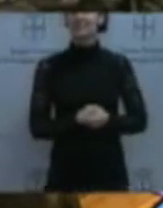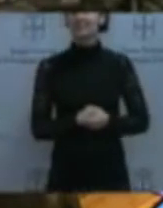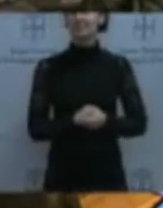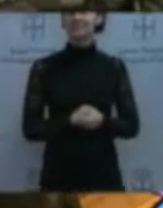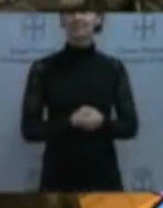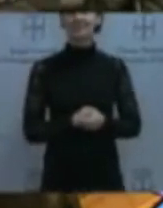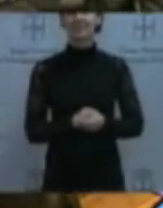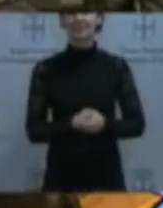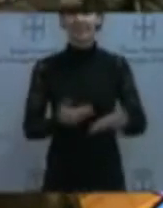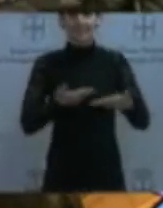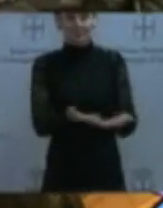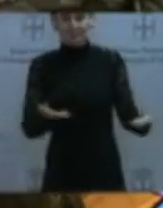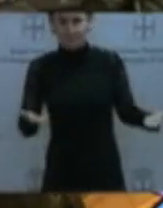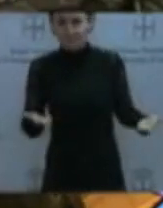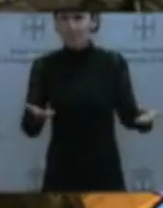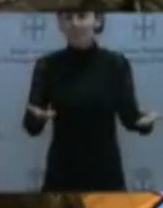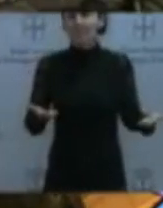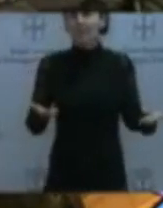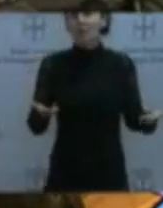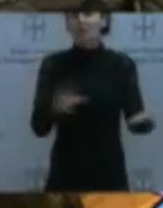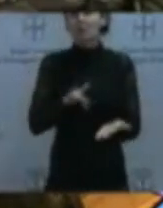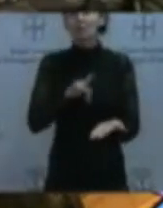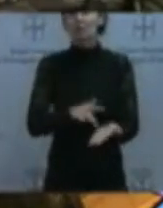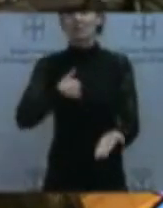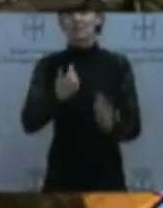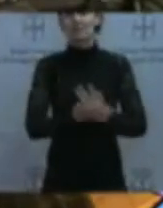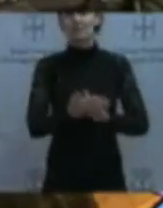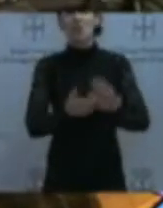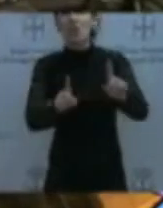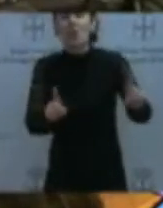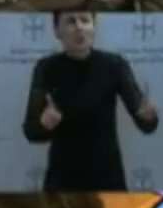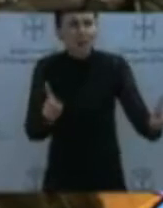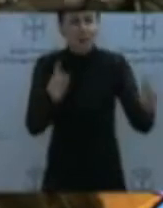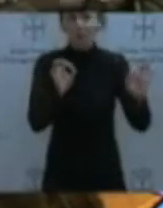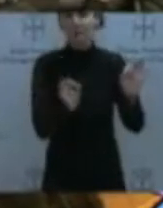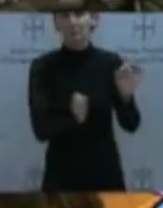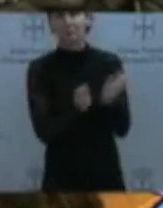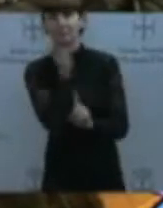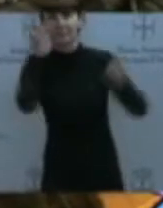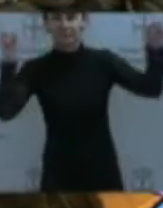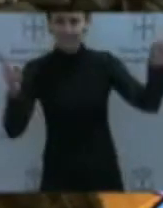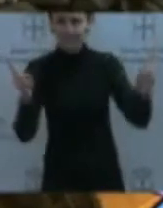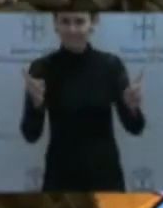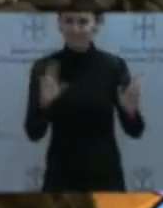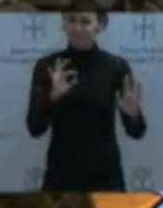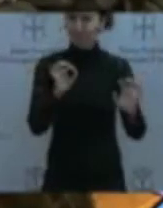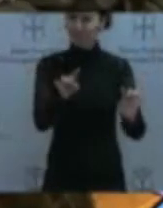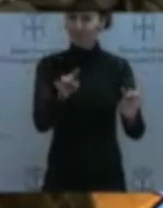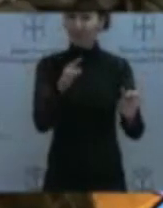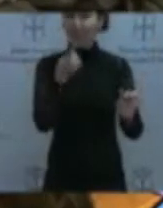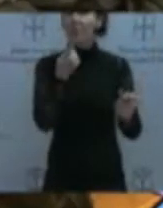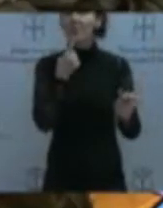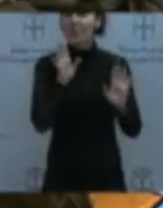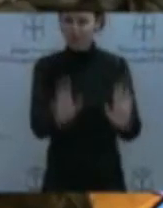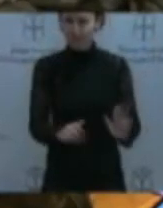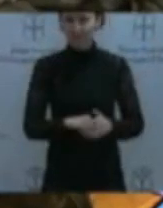Señor León, no se me vaya por las ramas. Cuando le digo el asunto de la mano, no por las ramas, porque usted dice, oiga, eso es carbón de importación,